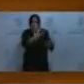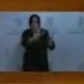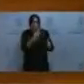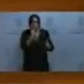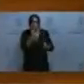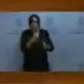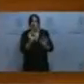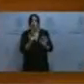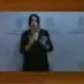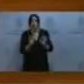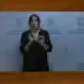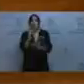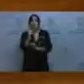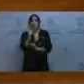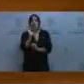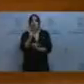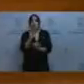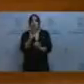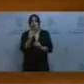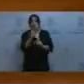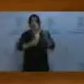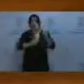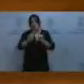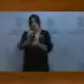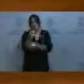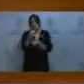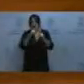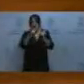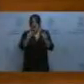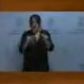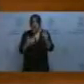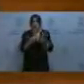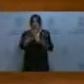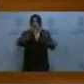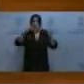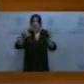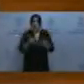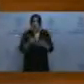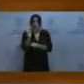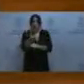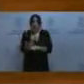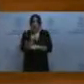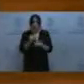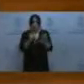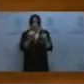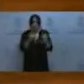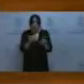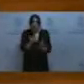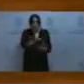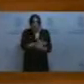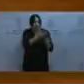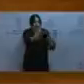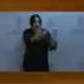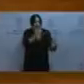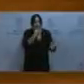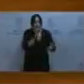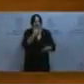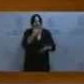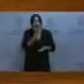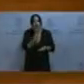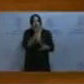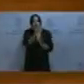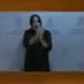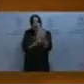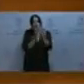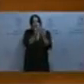en los actos que organizó la Asociación Parkinson Asturias el Día Mundial de esta enfermedad. Aseguraba que estaban ultimando el reglamento